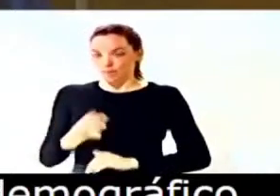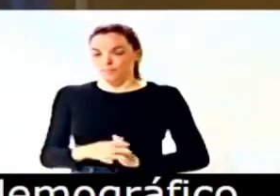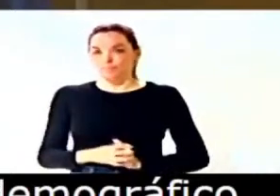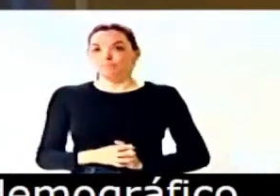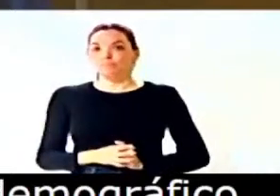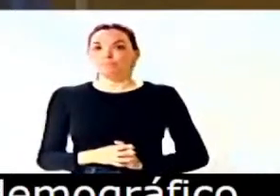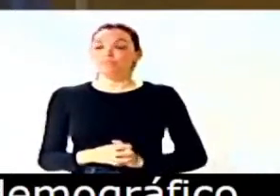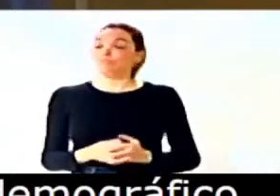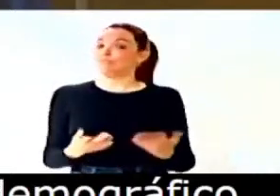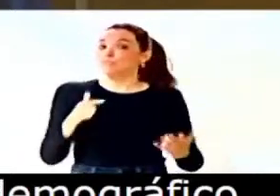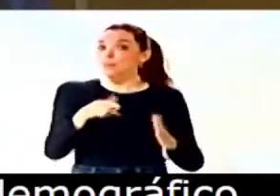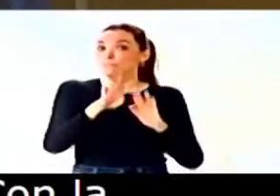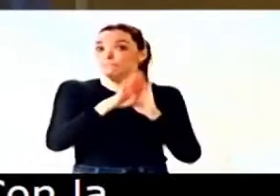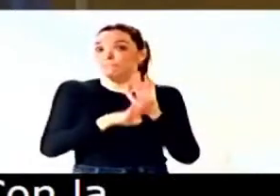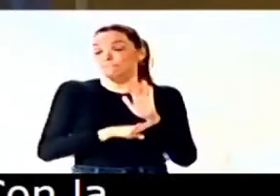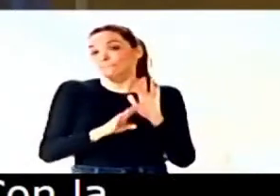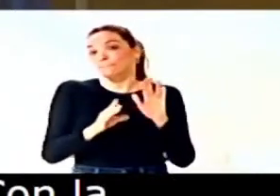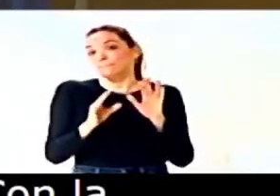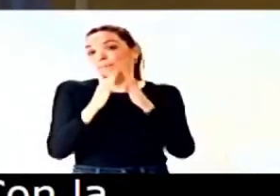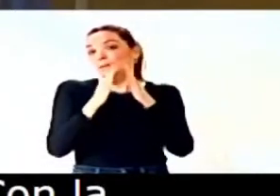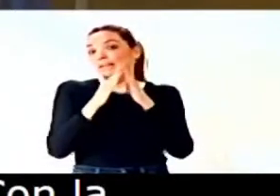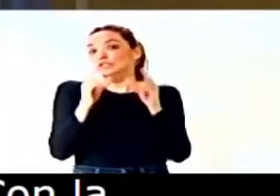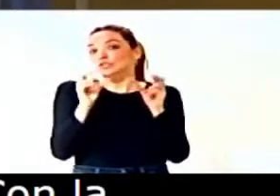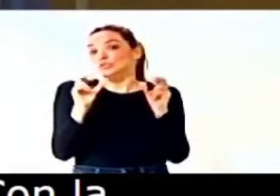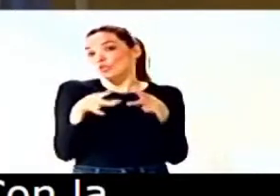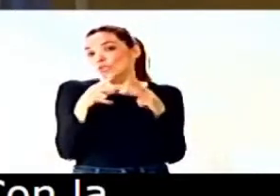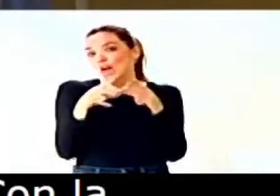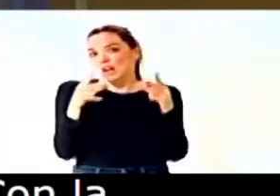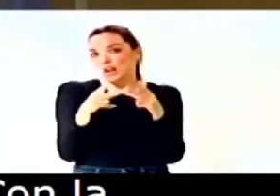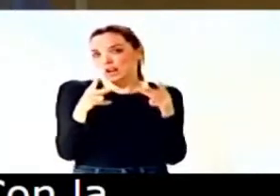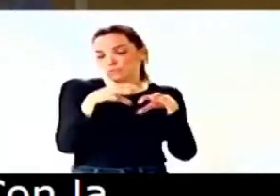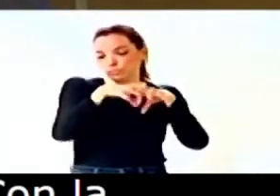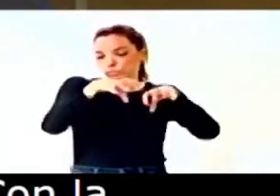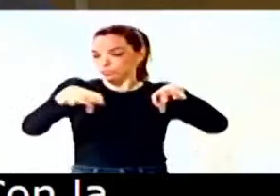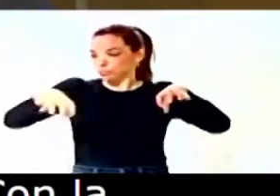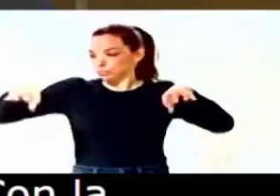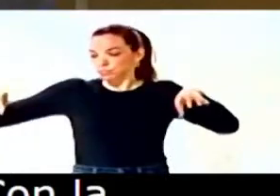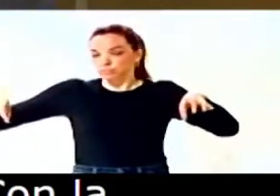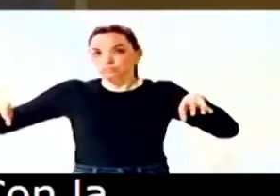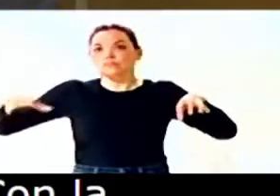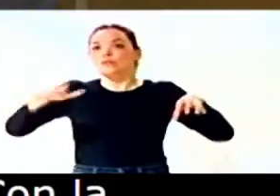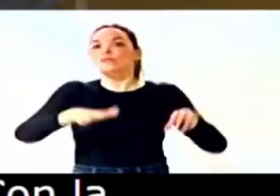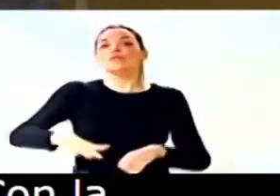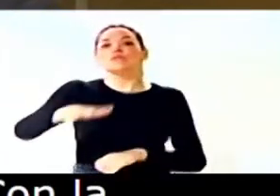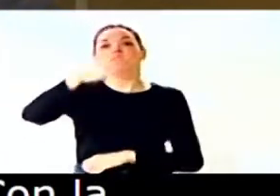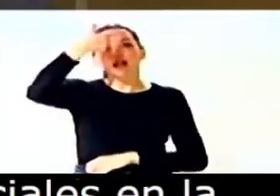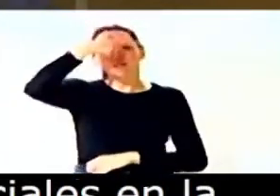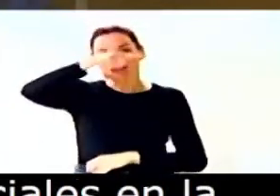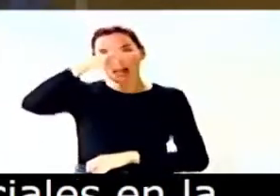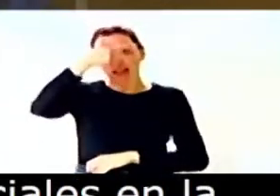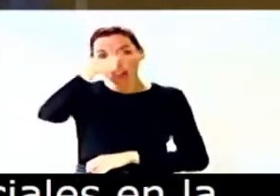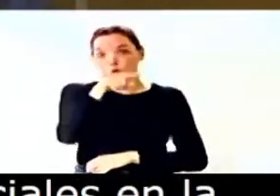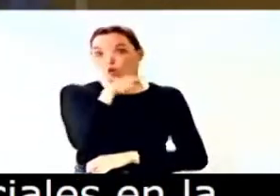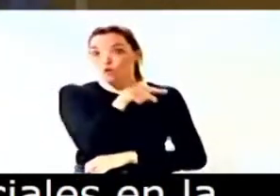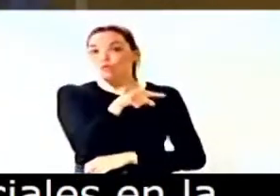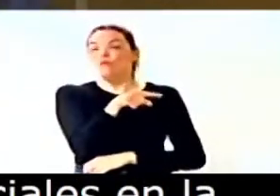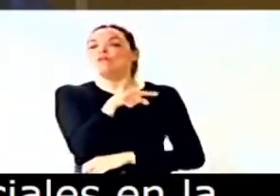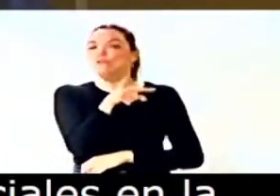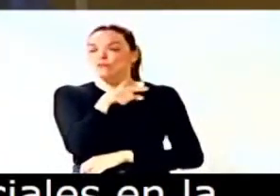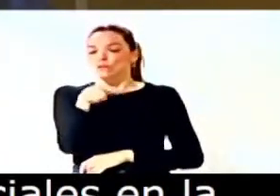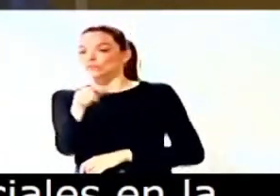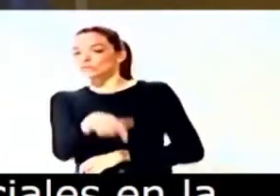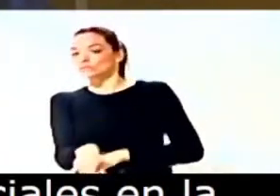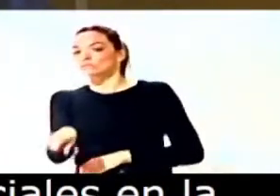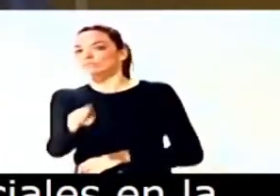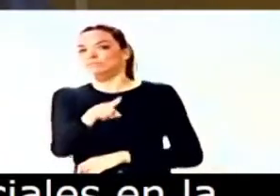aprobación de este paquete de viviendas sociales en la localidad de Almendralejo, pues lo que estamos es